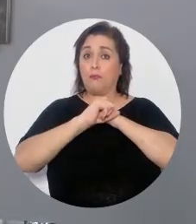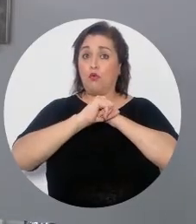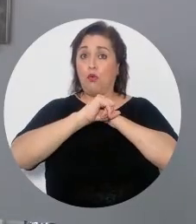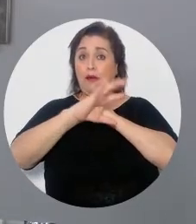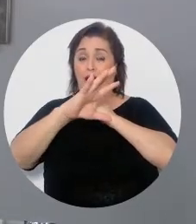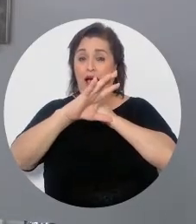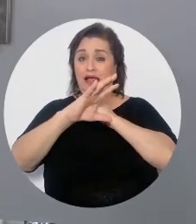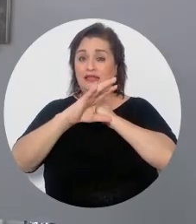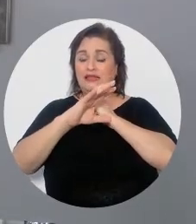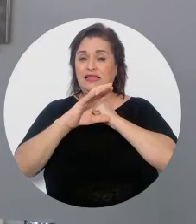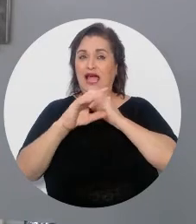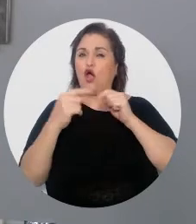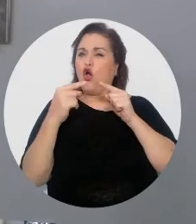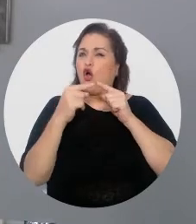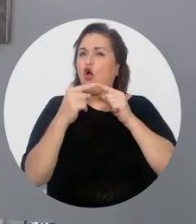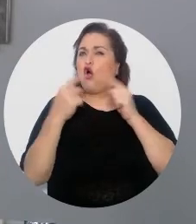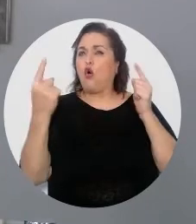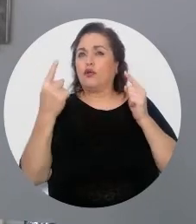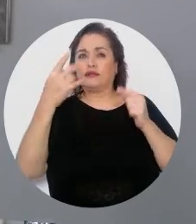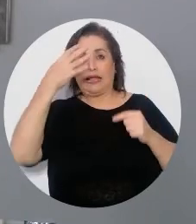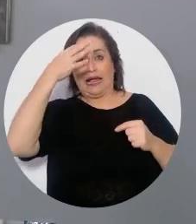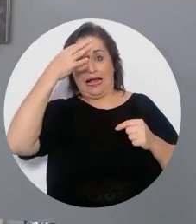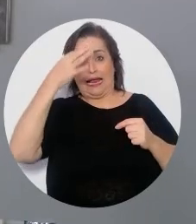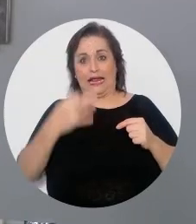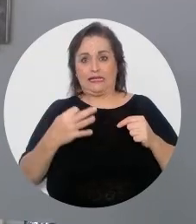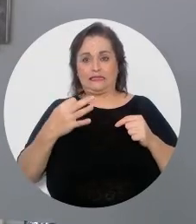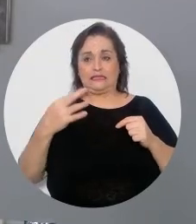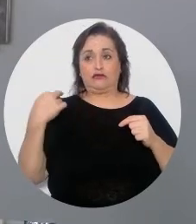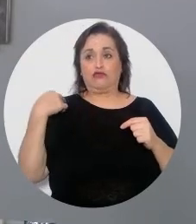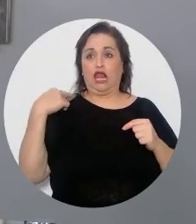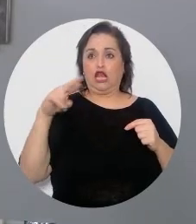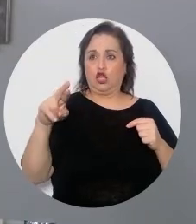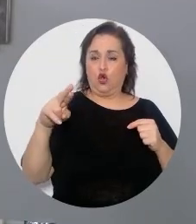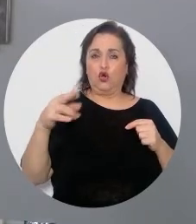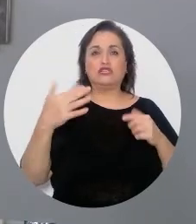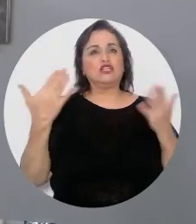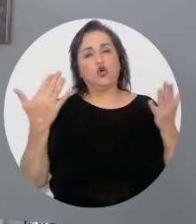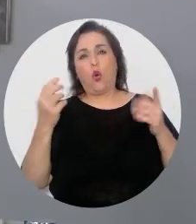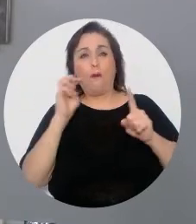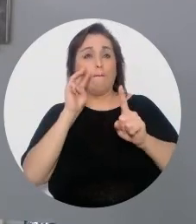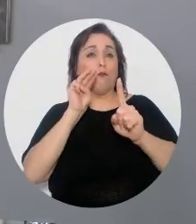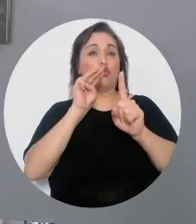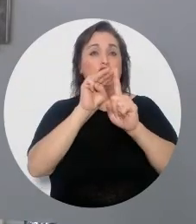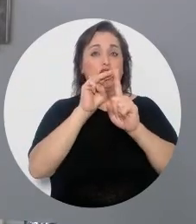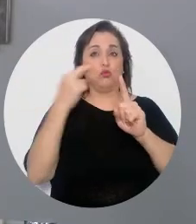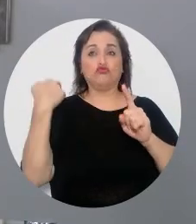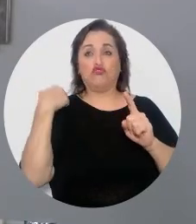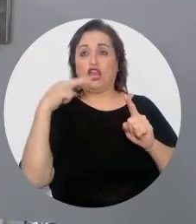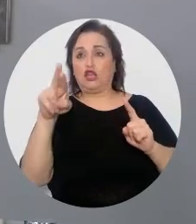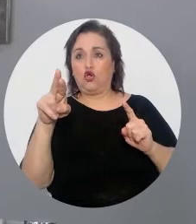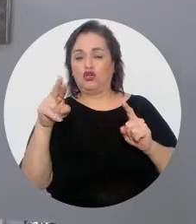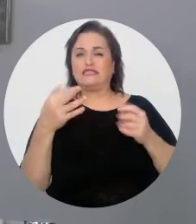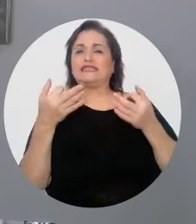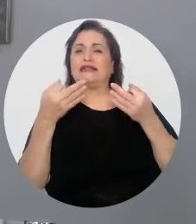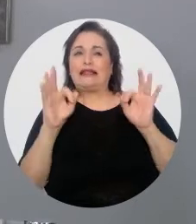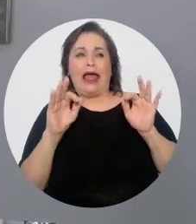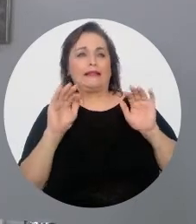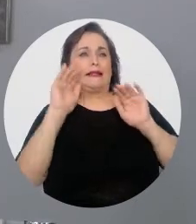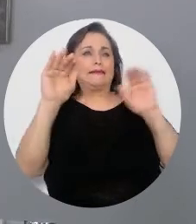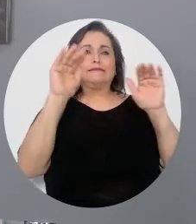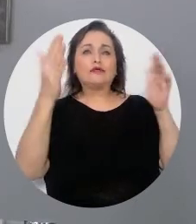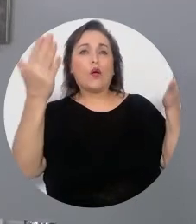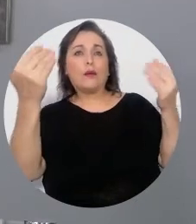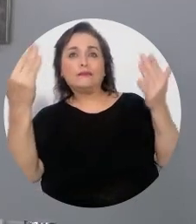propaganda que apele a las creencias religiosas o que invoque motivos religiosos para